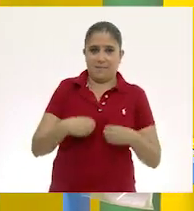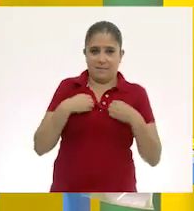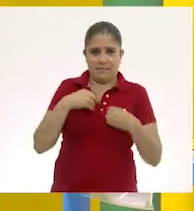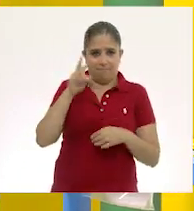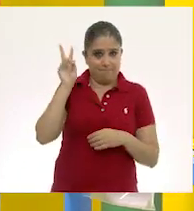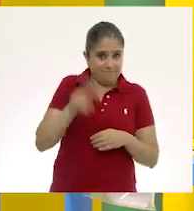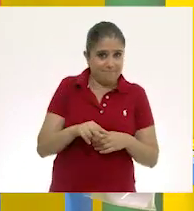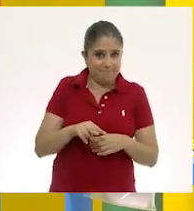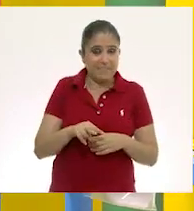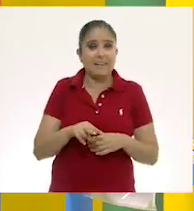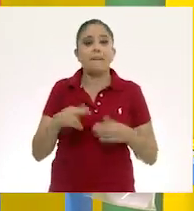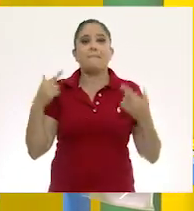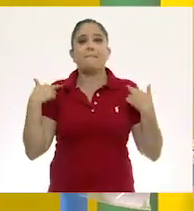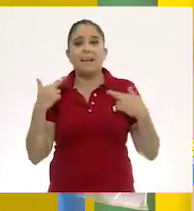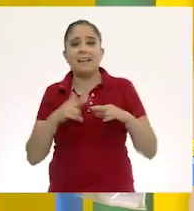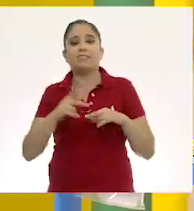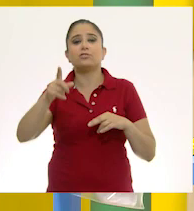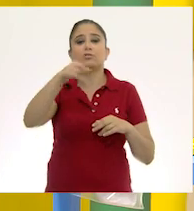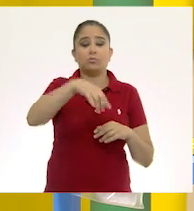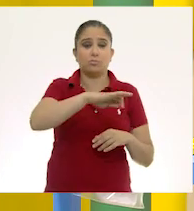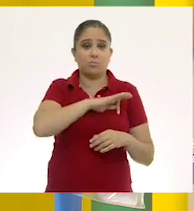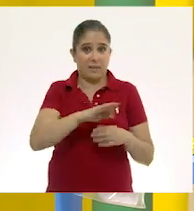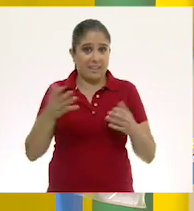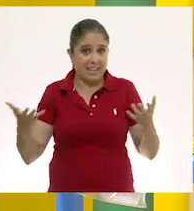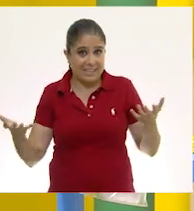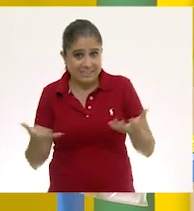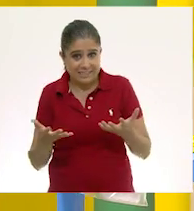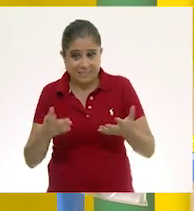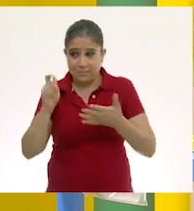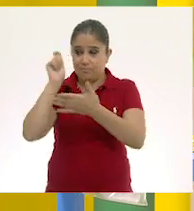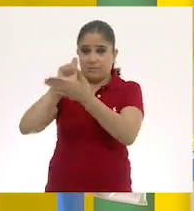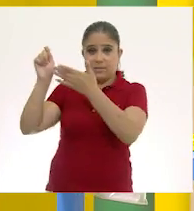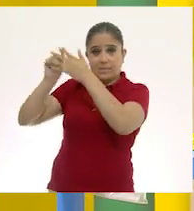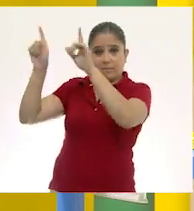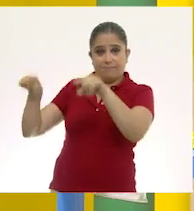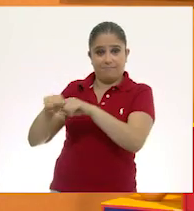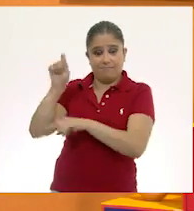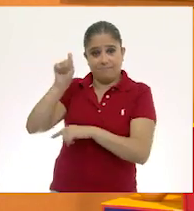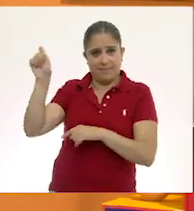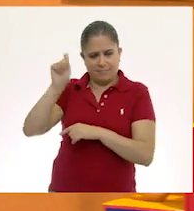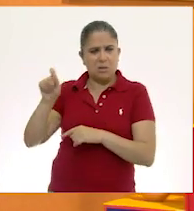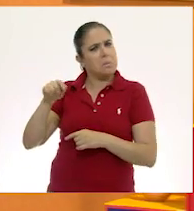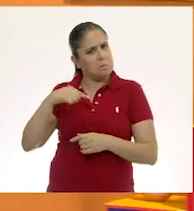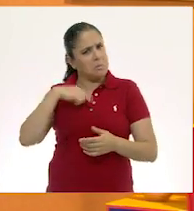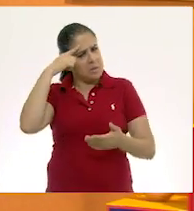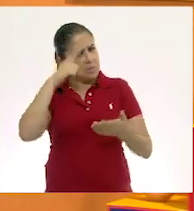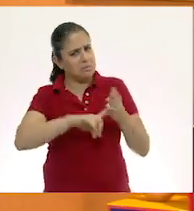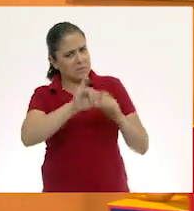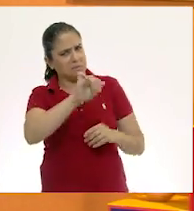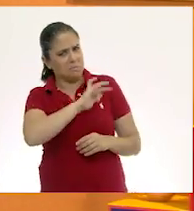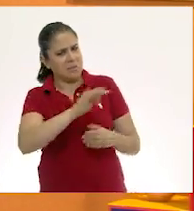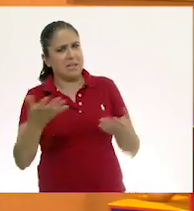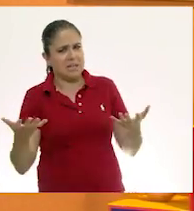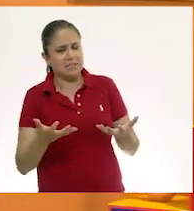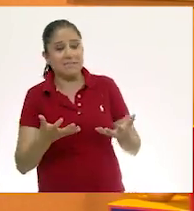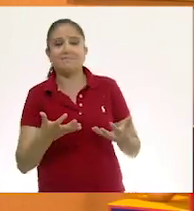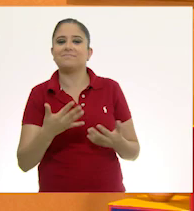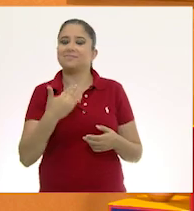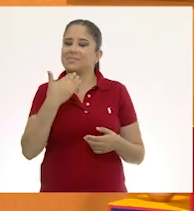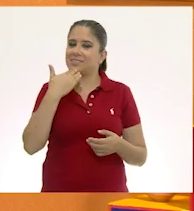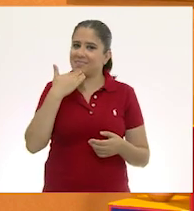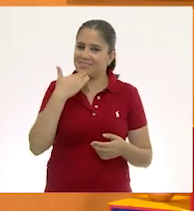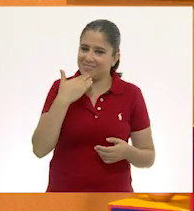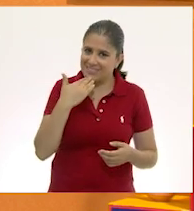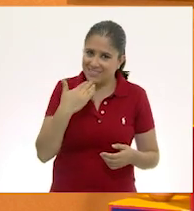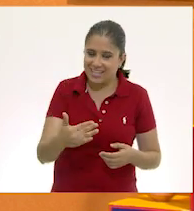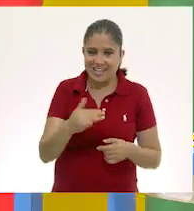real? Maestros y maestras, ¿lo podríamos hacer en el salón? Yo creo que sí lo podemos hacer. Muy bien, mi